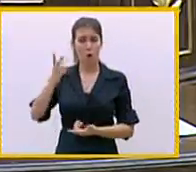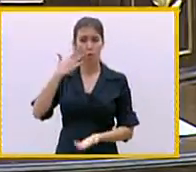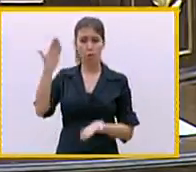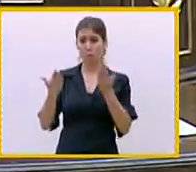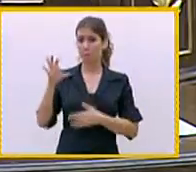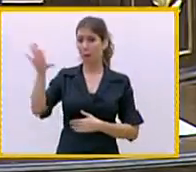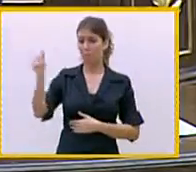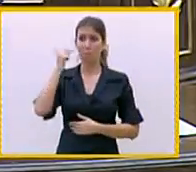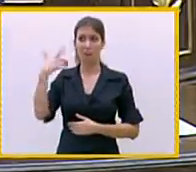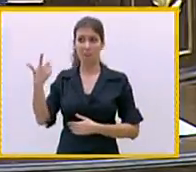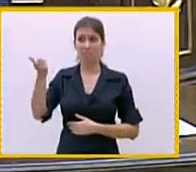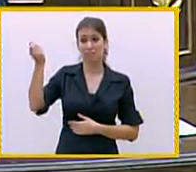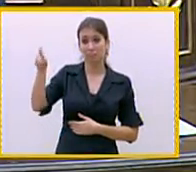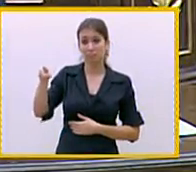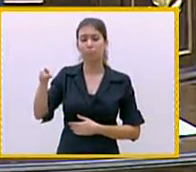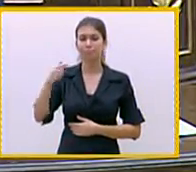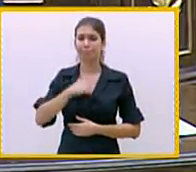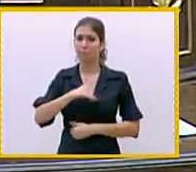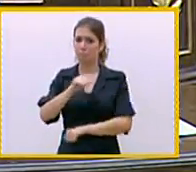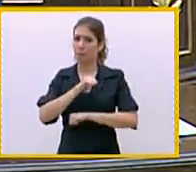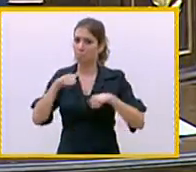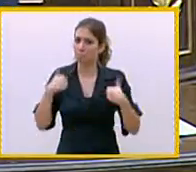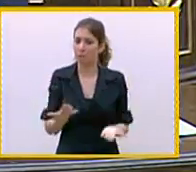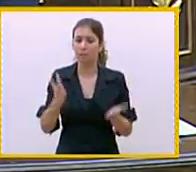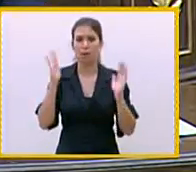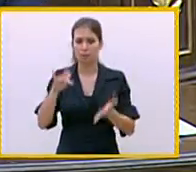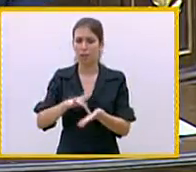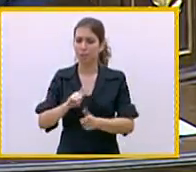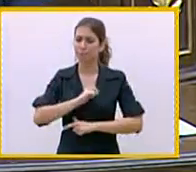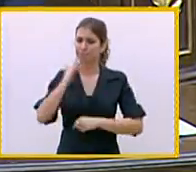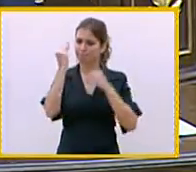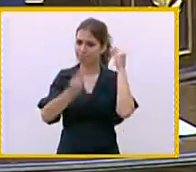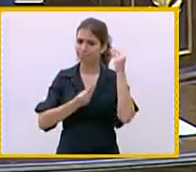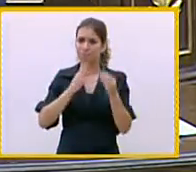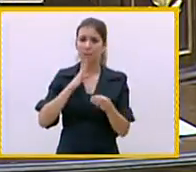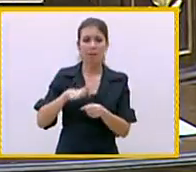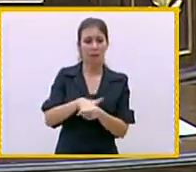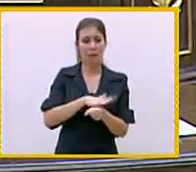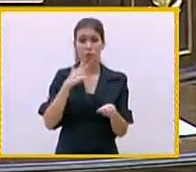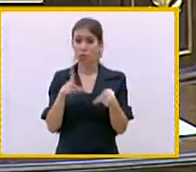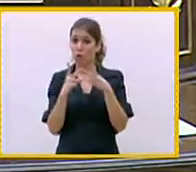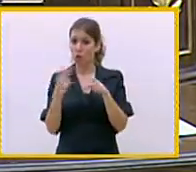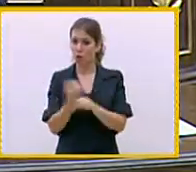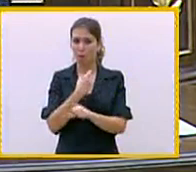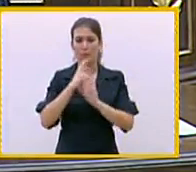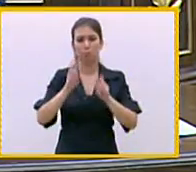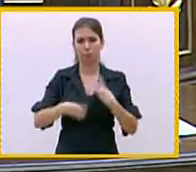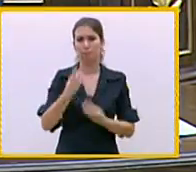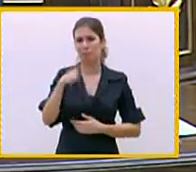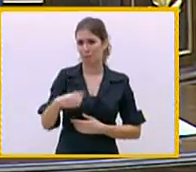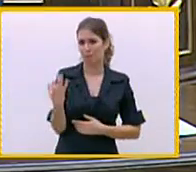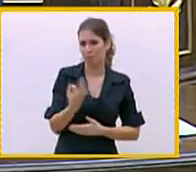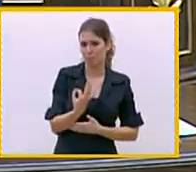evidencia también, señorías, la necesidad de abordar reformas en el ámbito sociolaboral. Como se trata de reformas